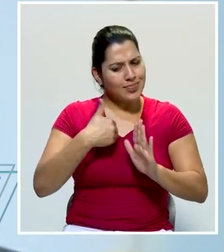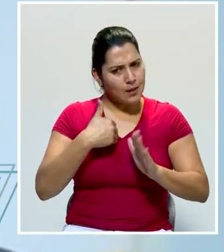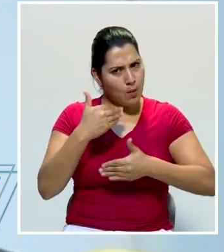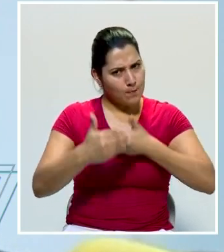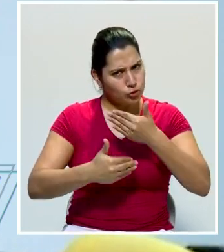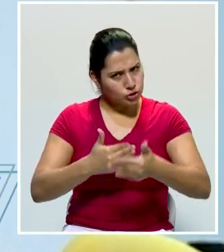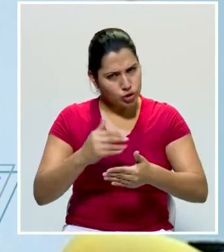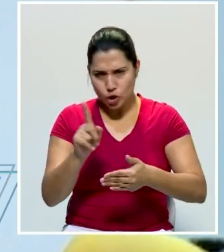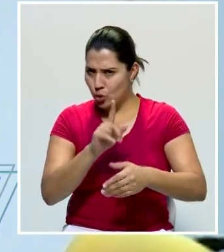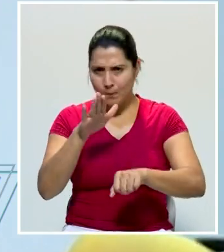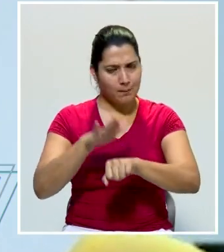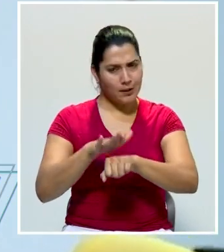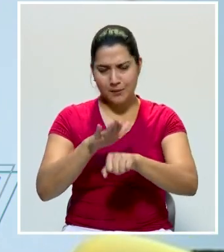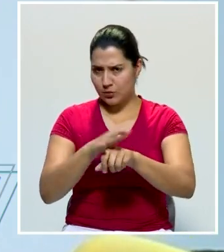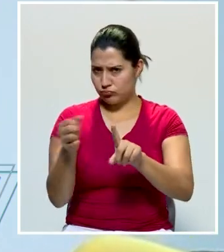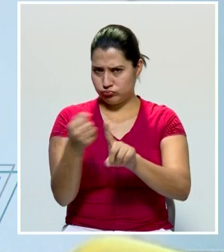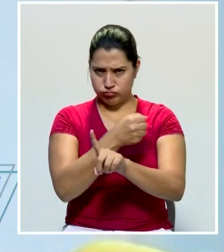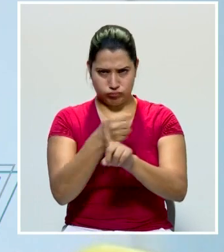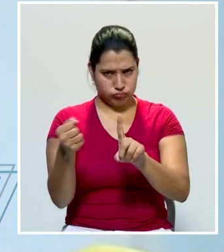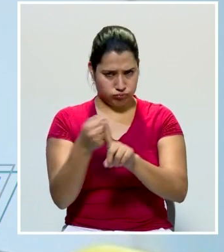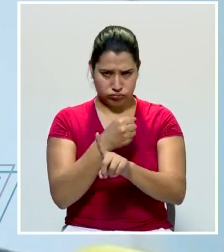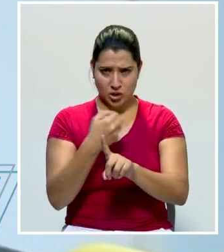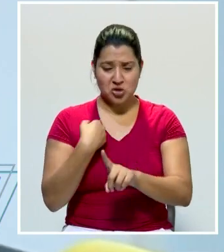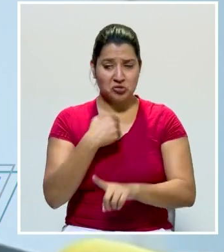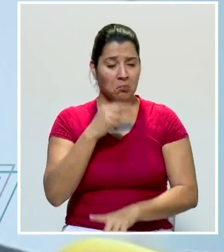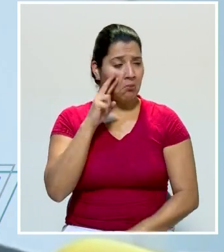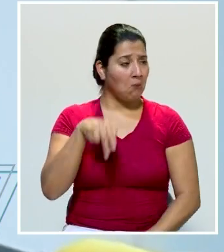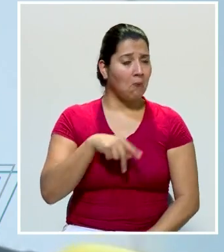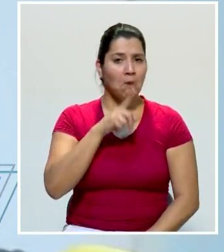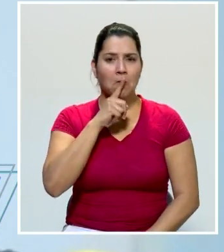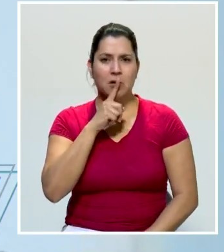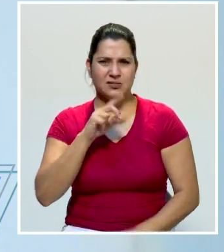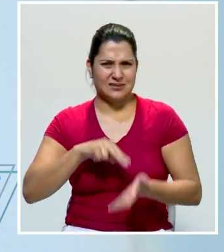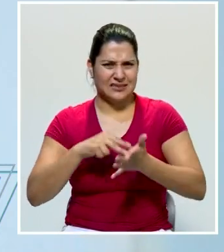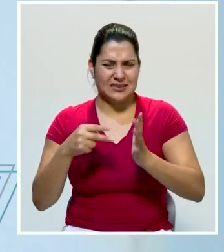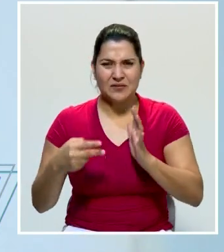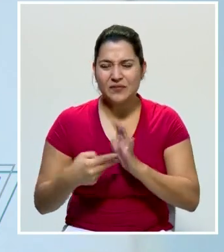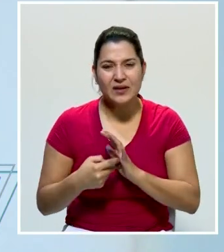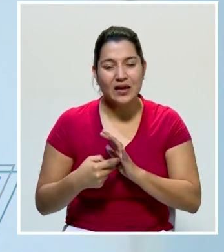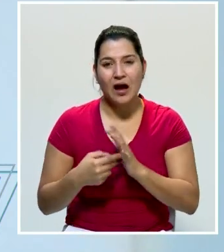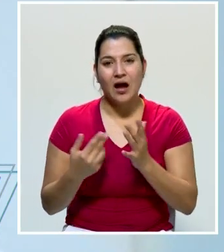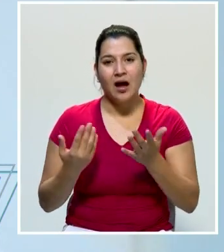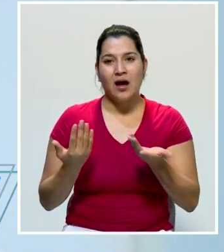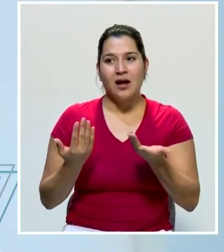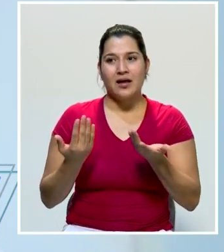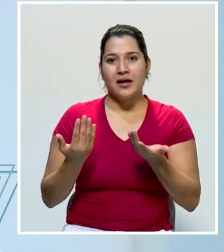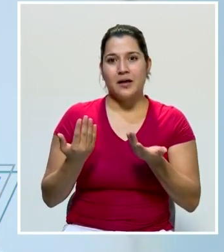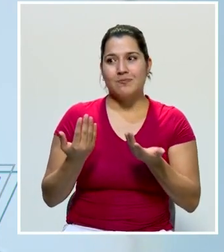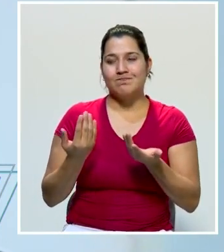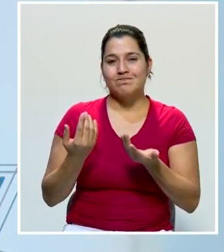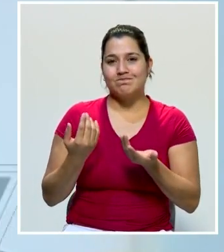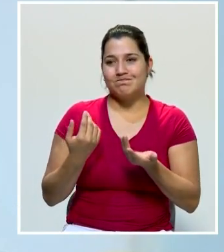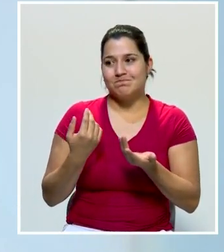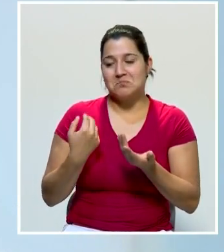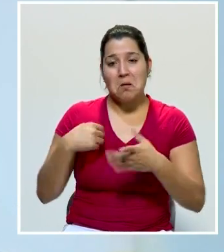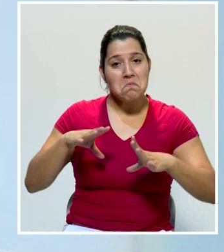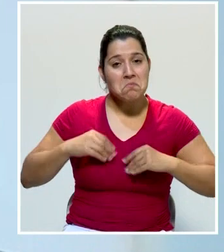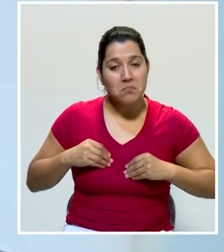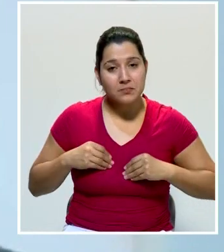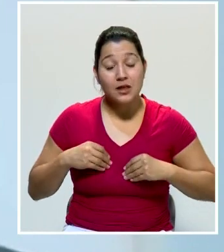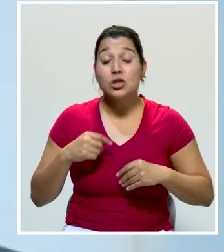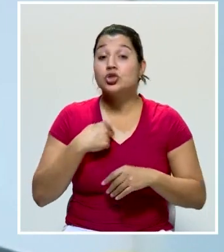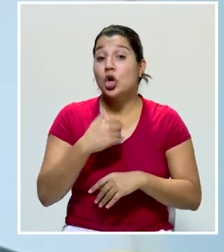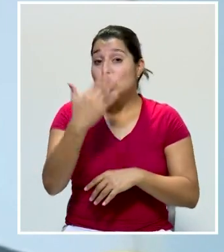la agresión. Callar esto es sencillamente patear el balde, como decimos popularmente, que estoy seguro muchas asesores